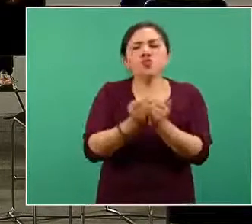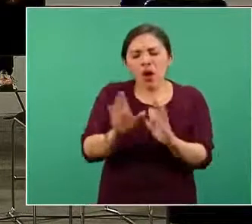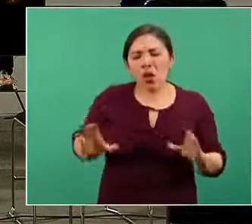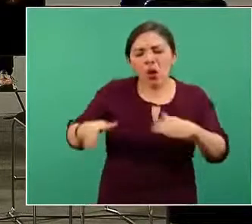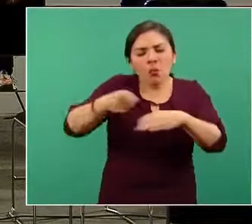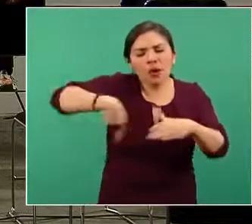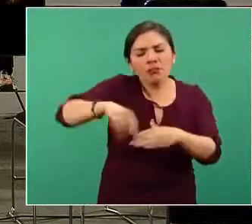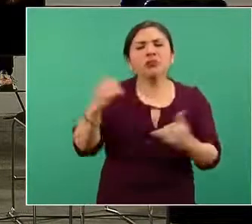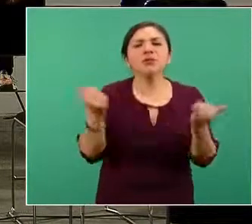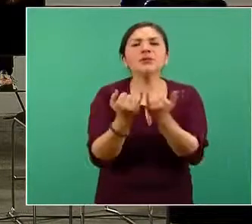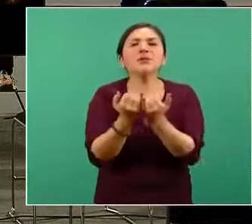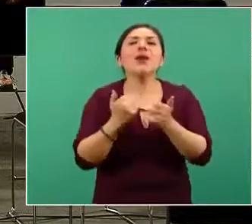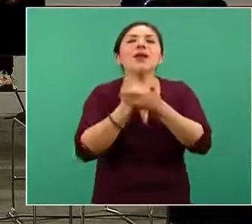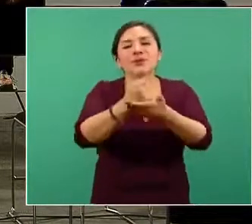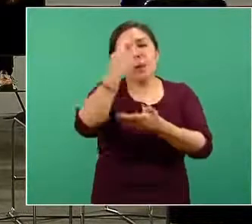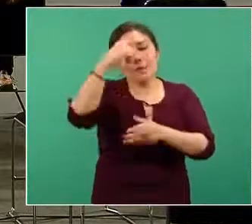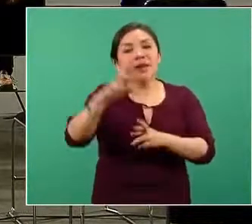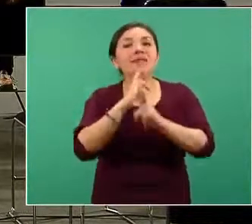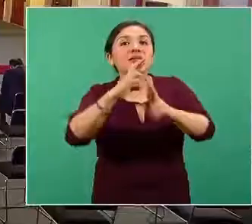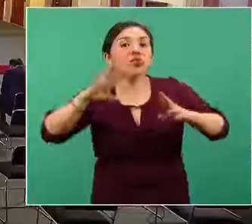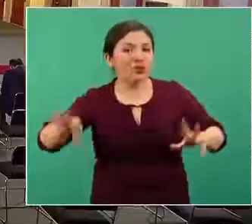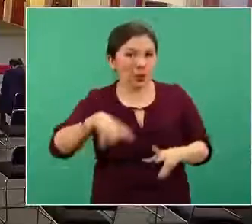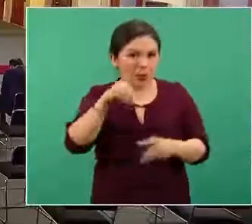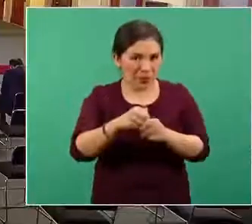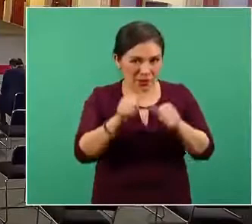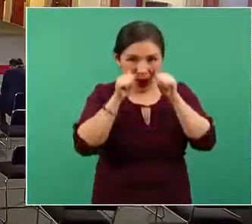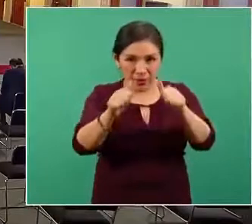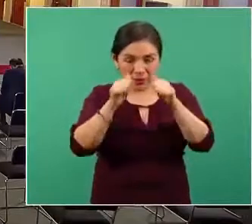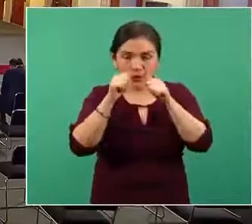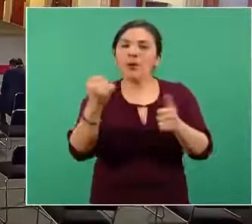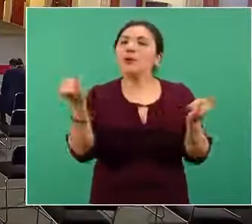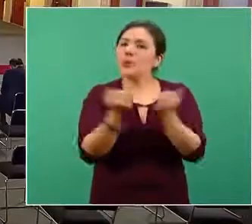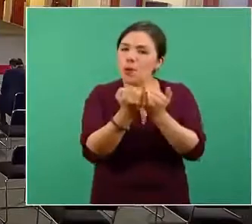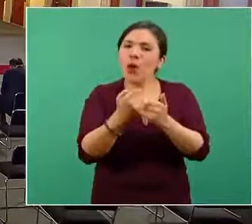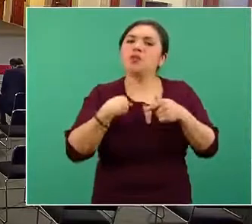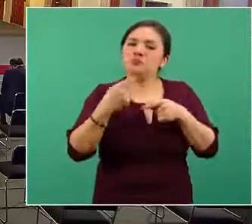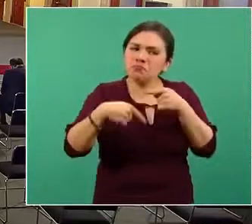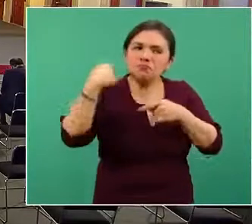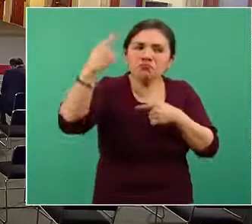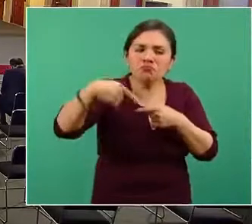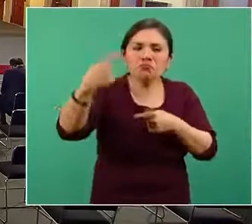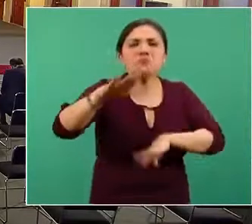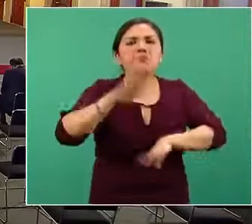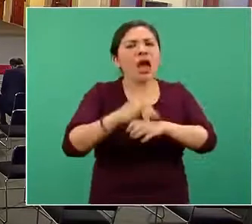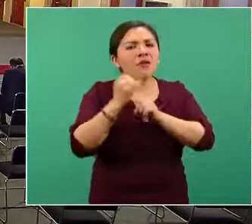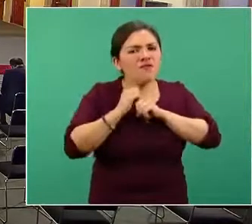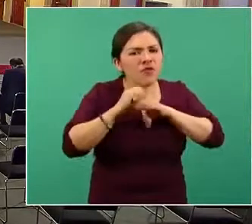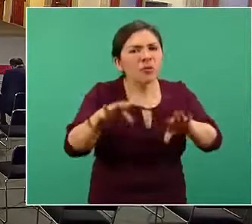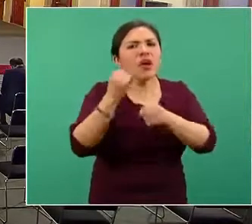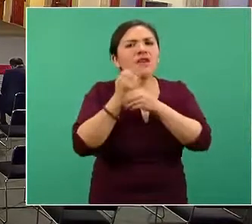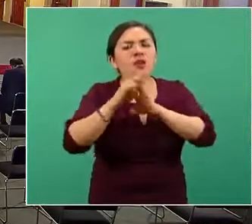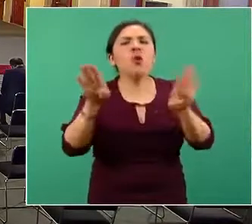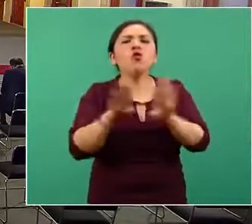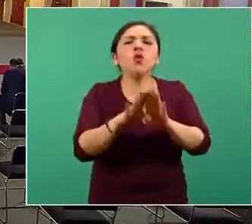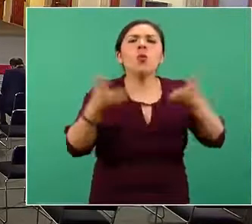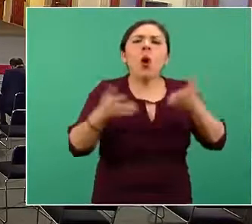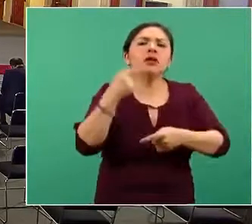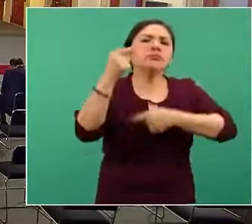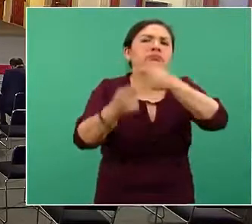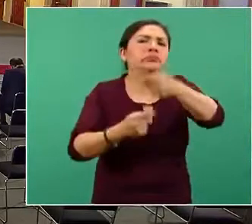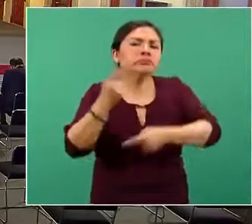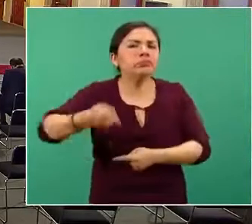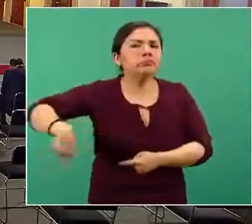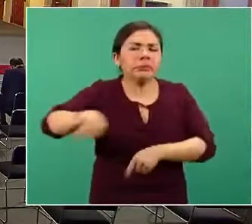contribuyen a la respuesta integral. Entonces vamos a estar igualmente informando en siguientes conferencias cómo ha avanzado todo